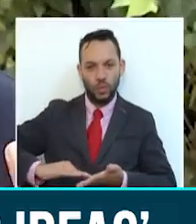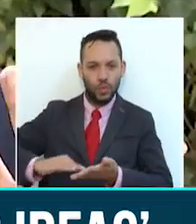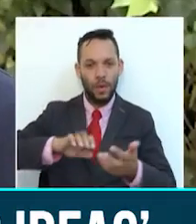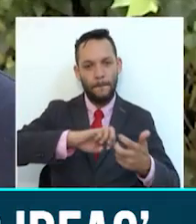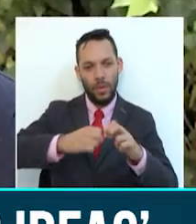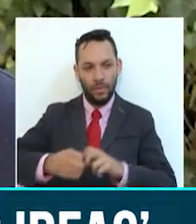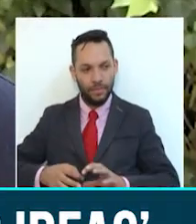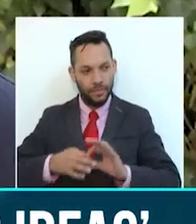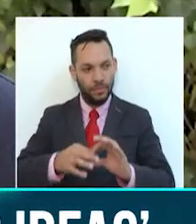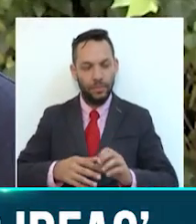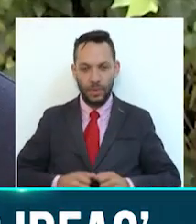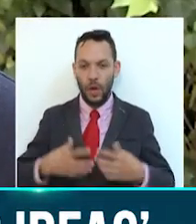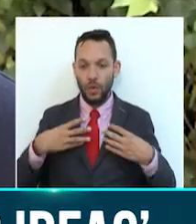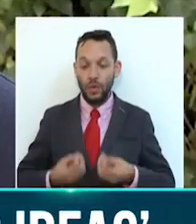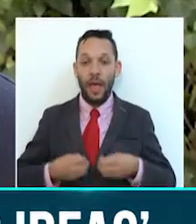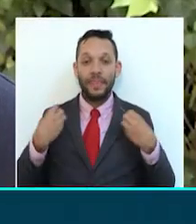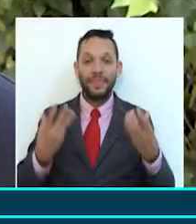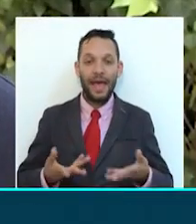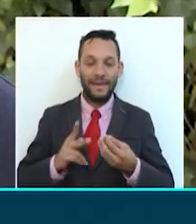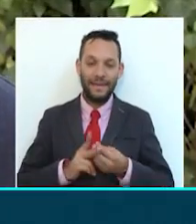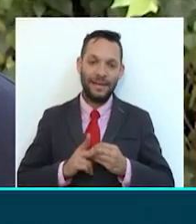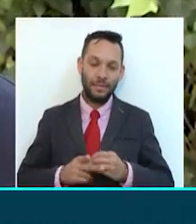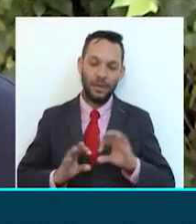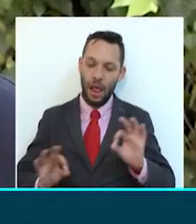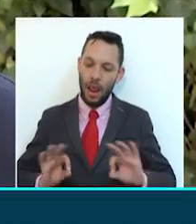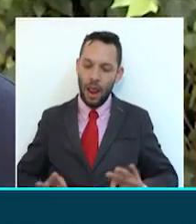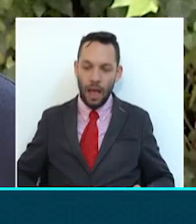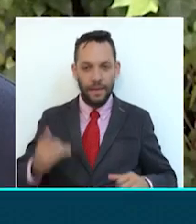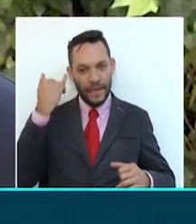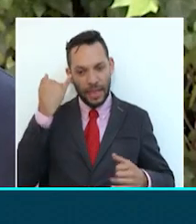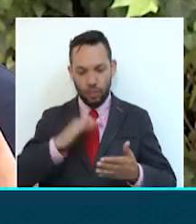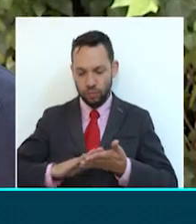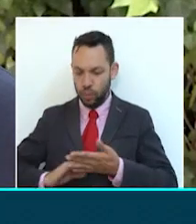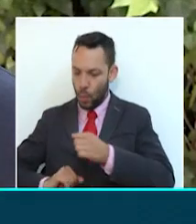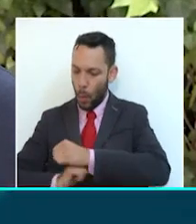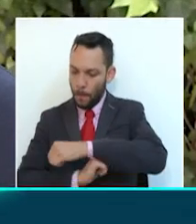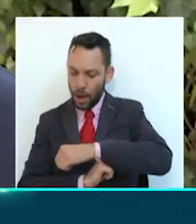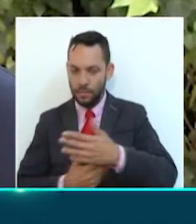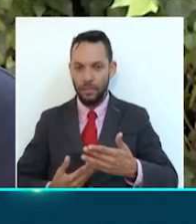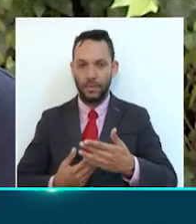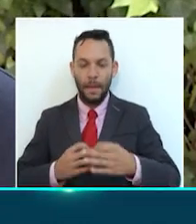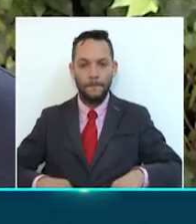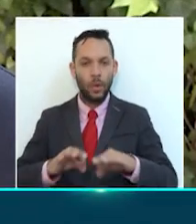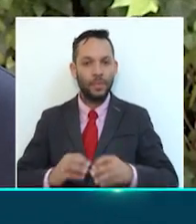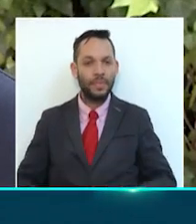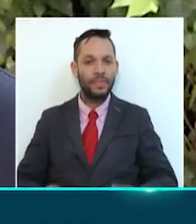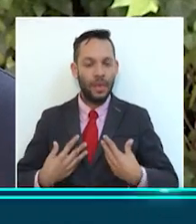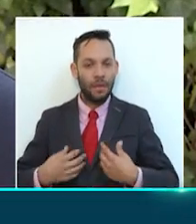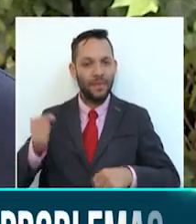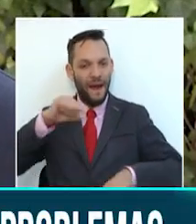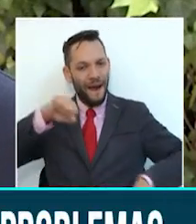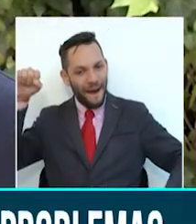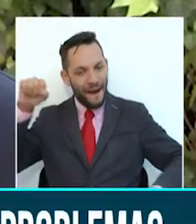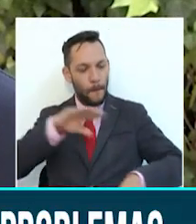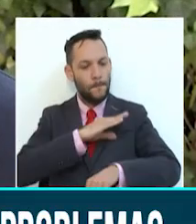problemas. Desarrollando una herramienta que permitiera la generación de ideas de una manera más fácil, apalancada en el uso de superhéroes, de